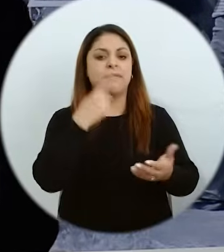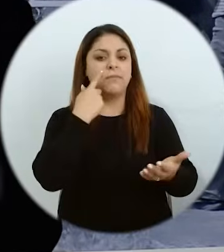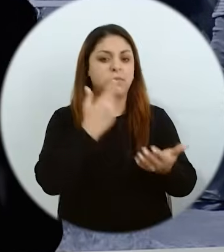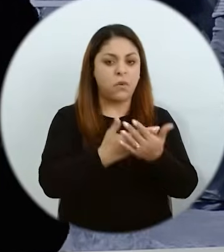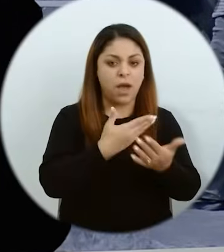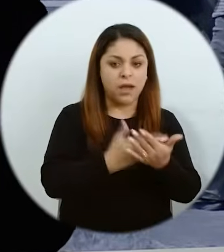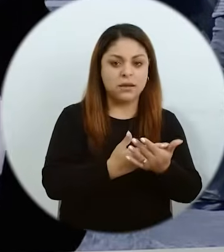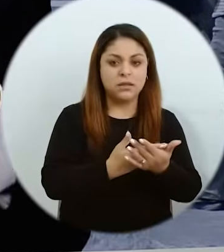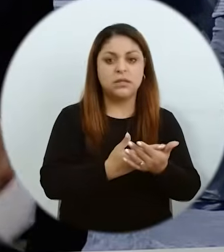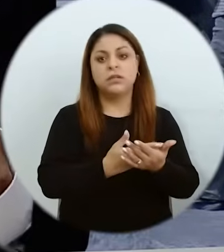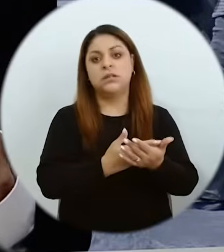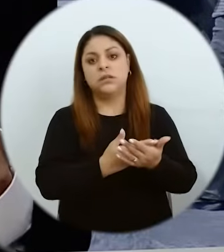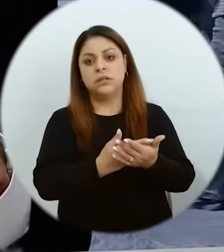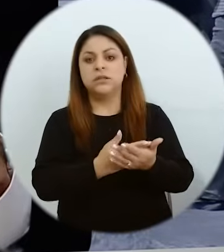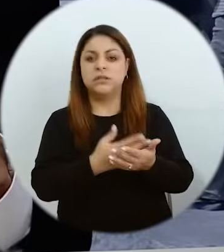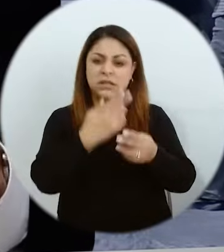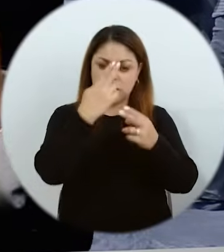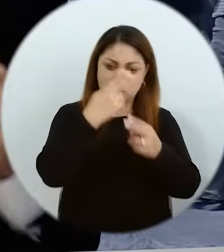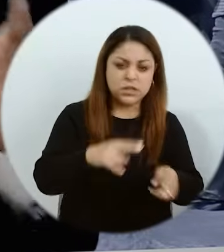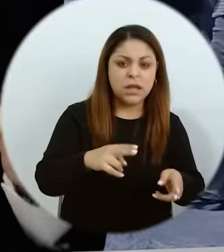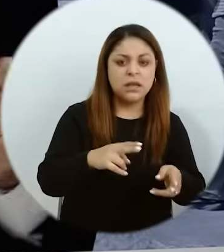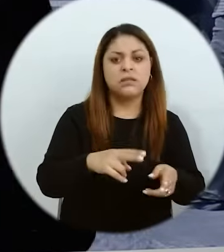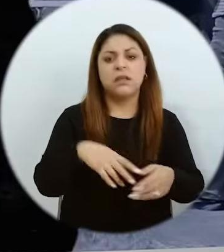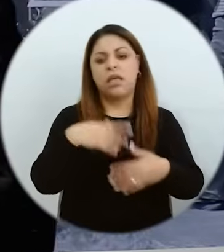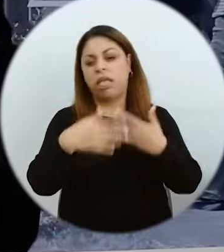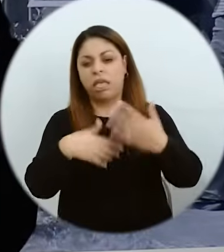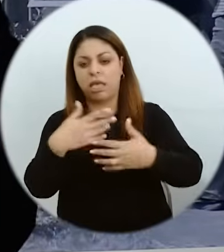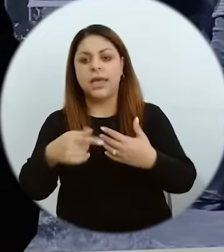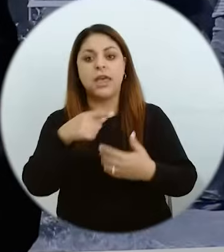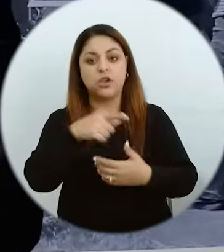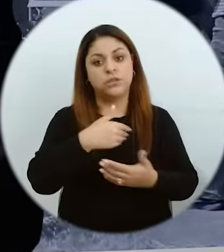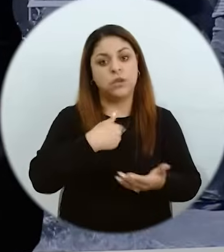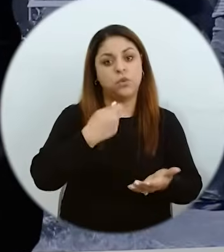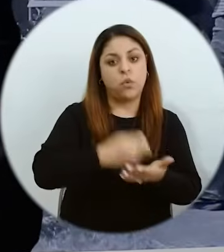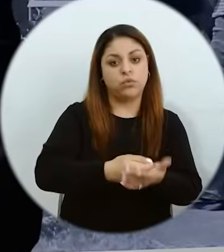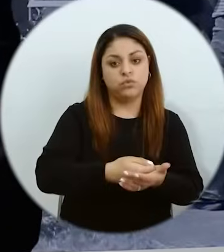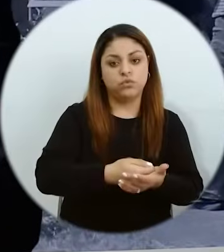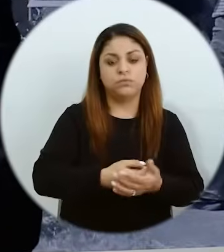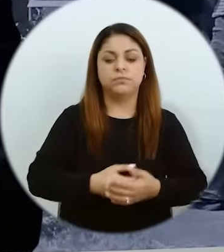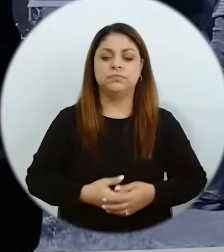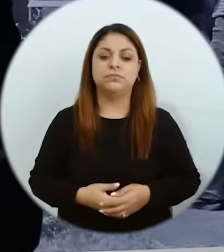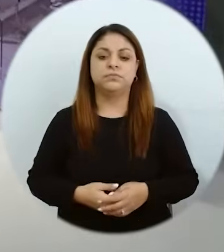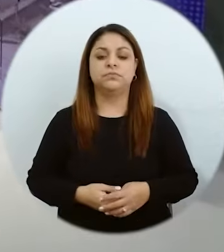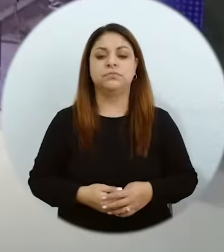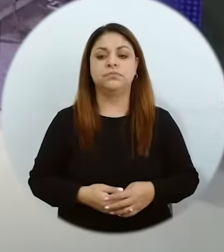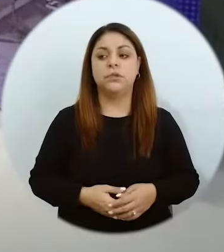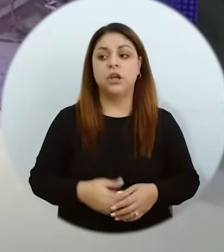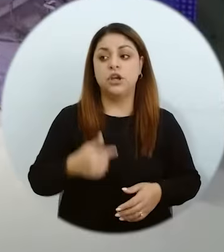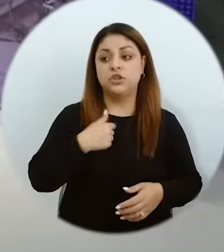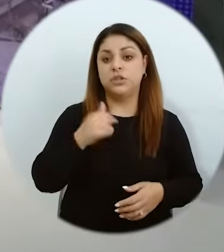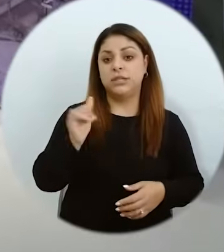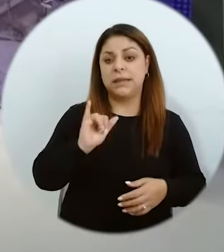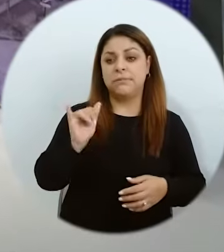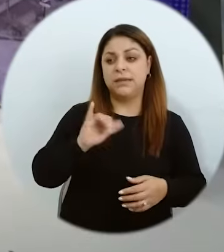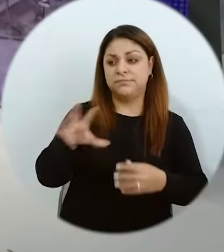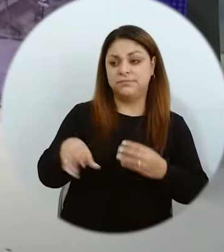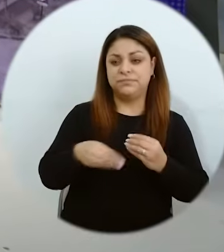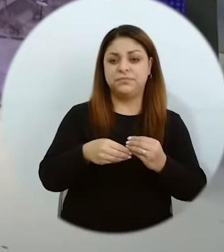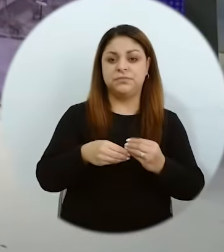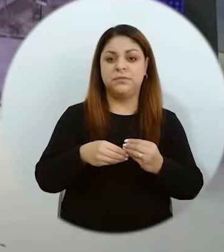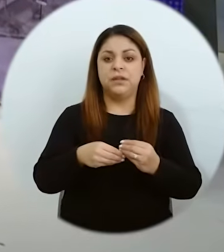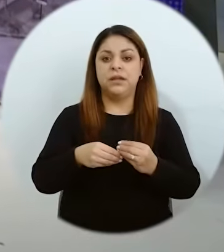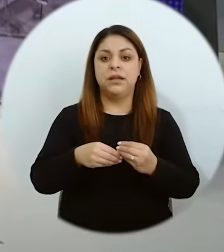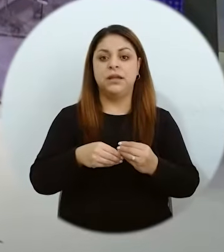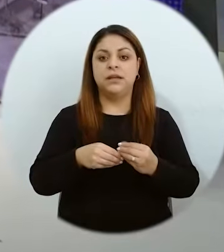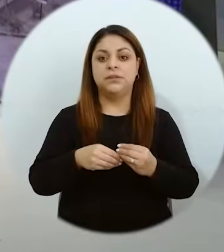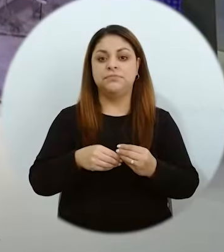probarle, tiene presunción de inocencia y eso tiene un costo. Yo adicionaría al enorme problema de